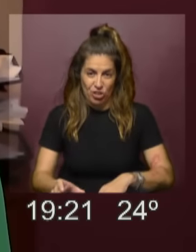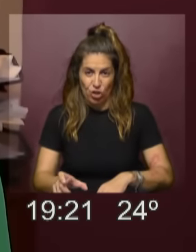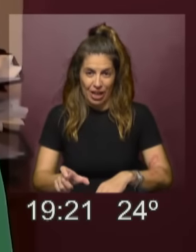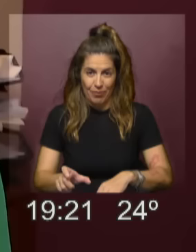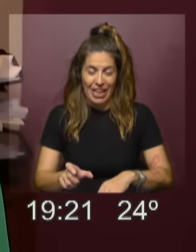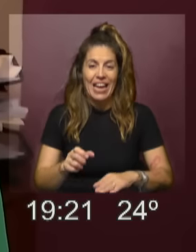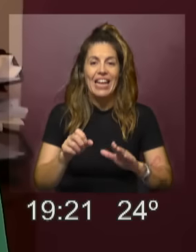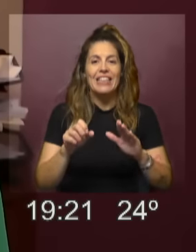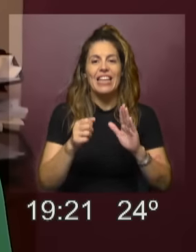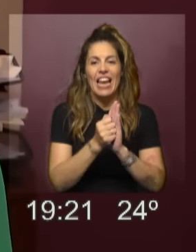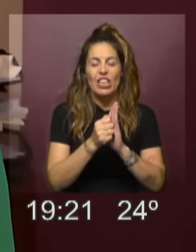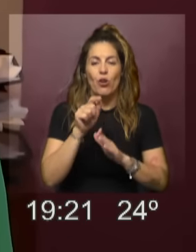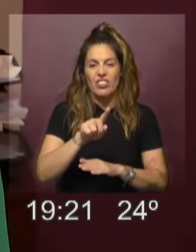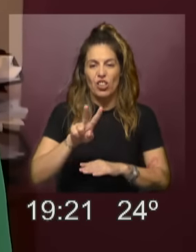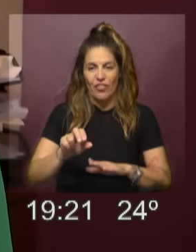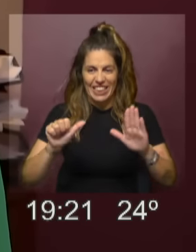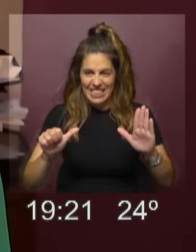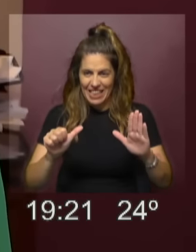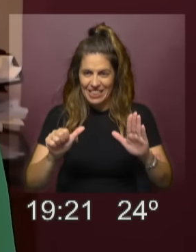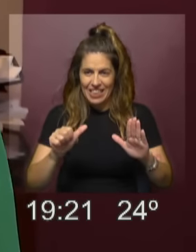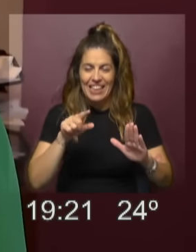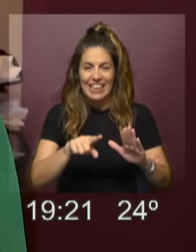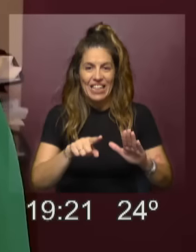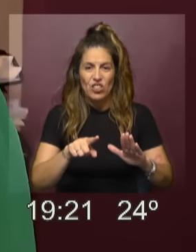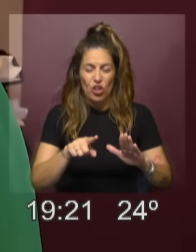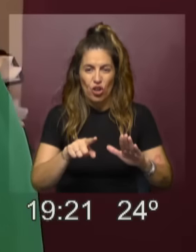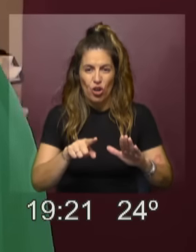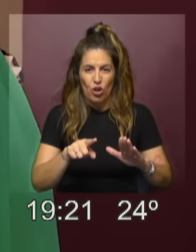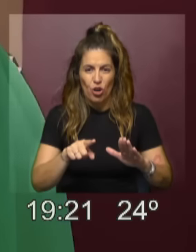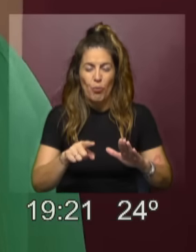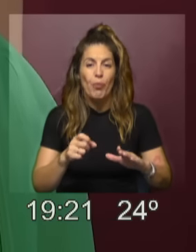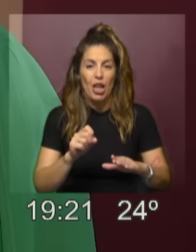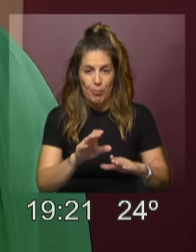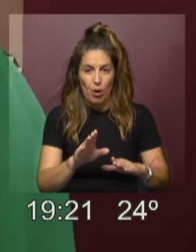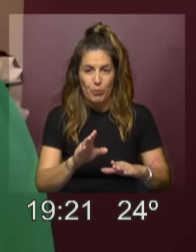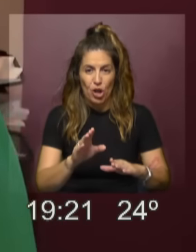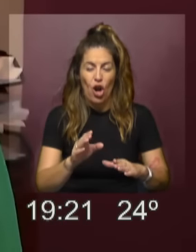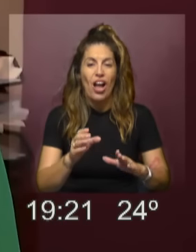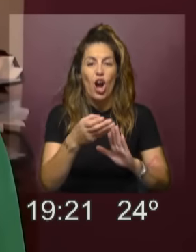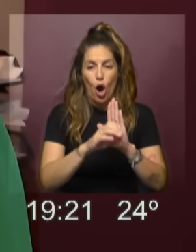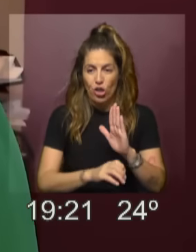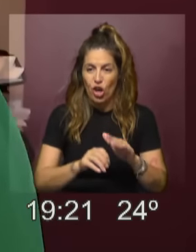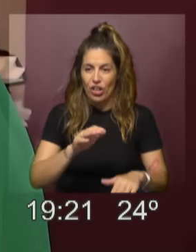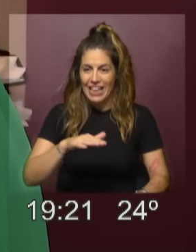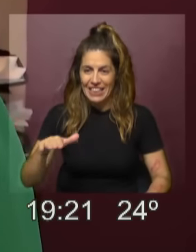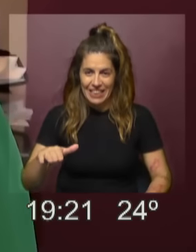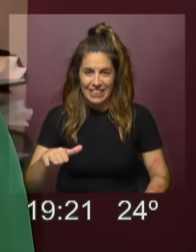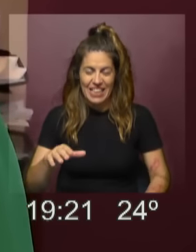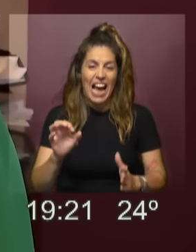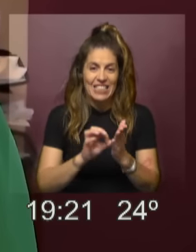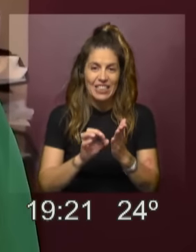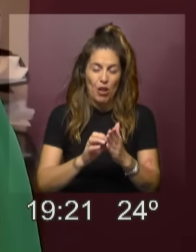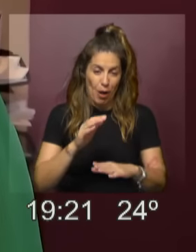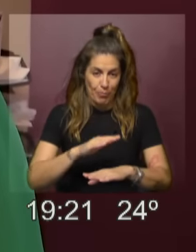en el artículo 126, para ser más precisa, que tiene remisión por el propio CNA Penal, Código de la Niñez, a el sistema